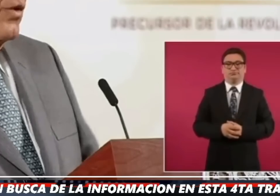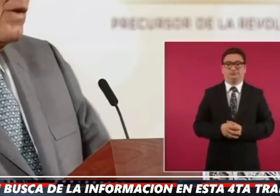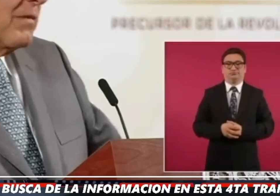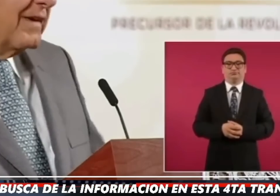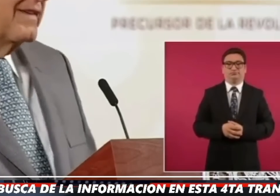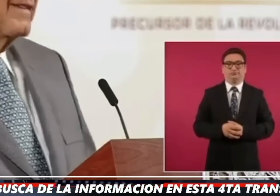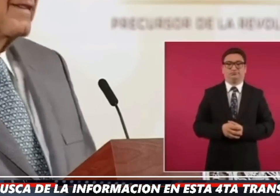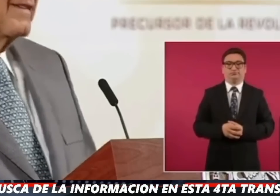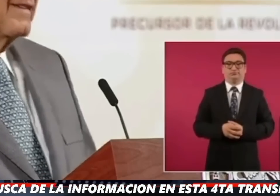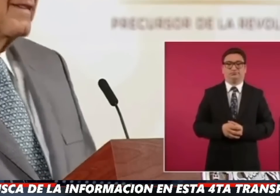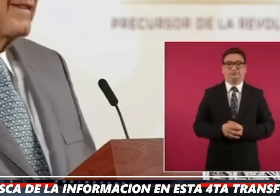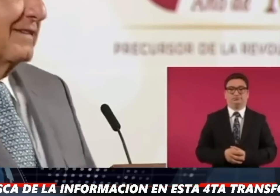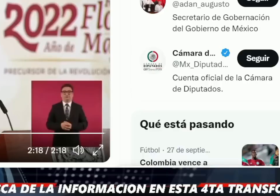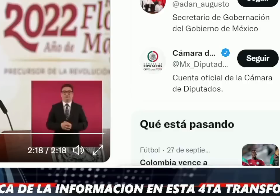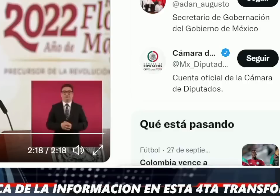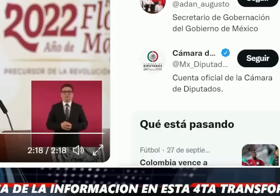no hablaban.